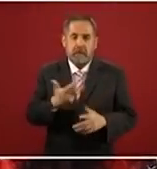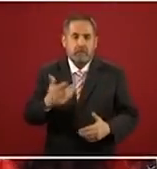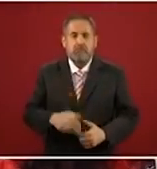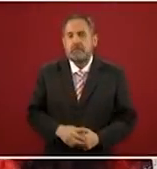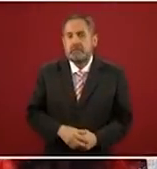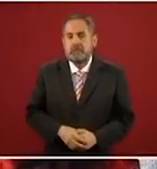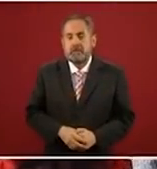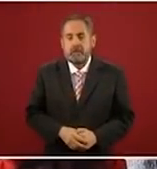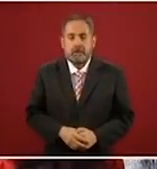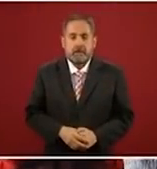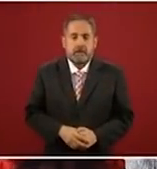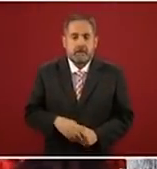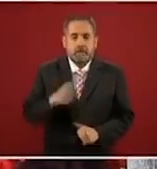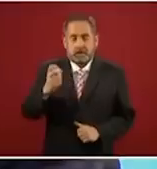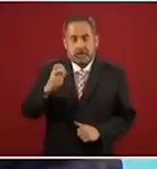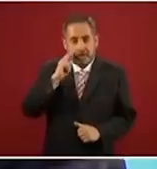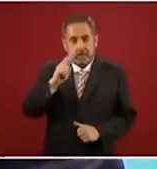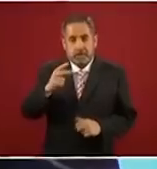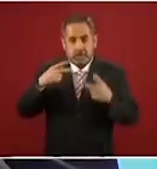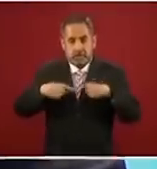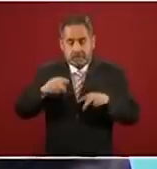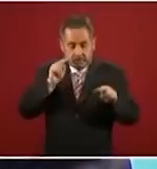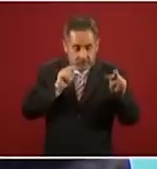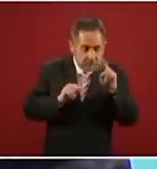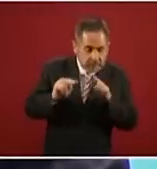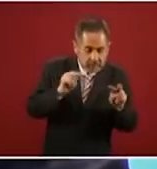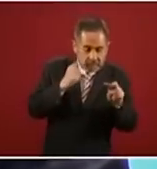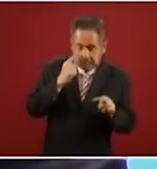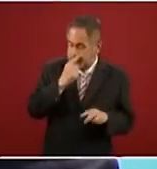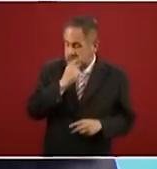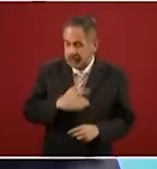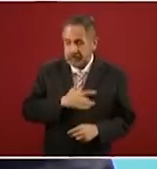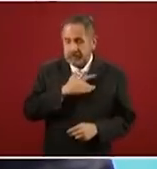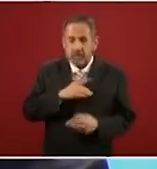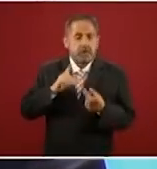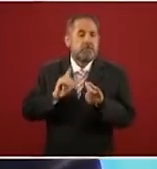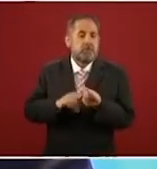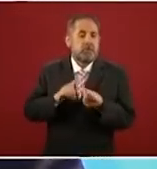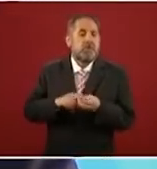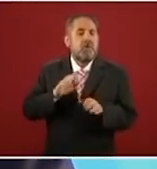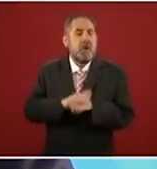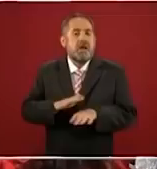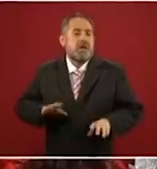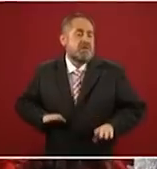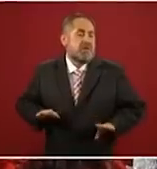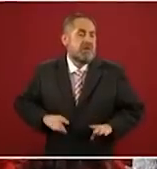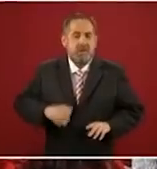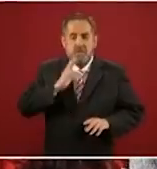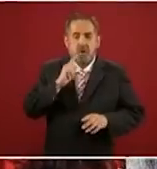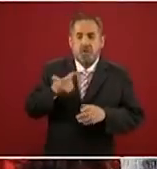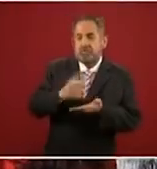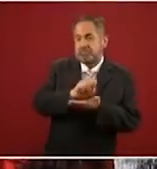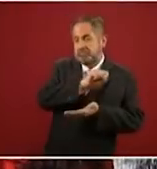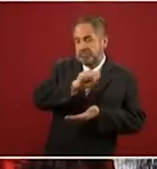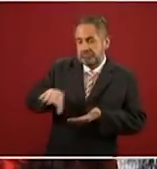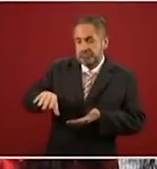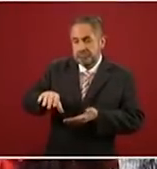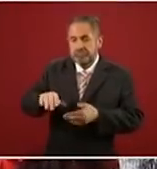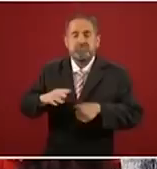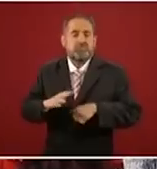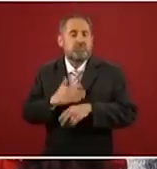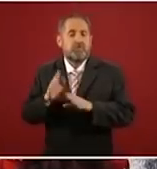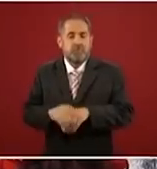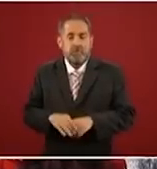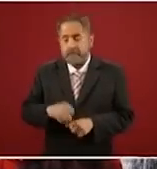con esto nuestros paisanos pueden valorar donde conviene enviarlo y estamos haciendo